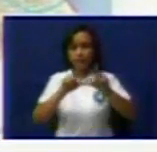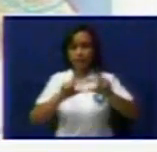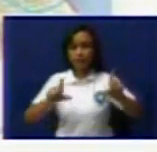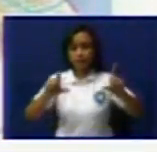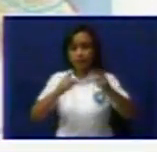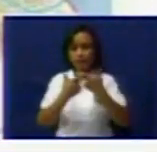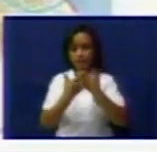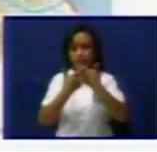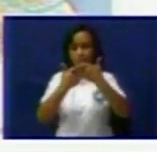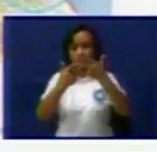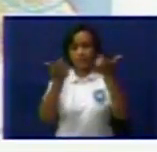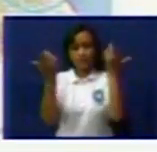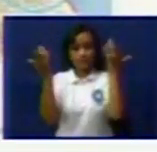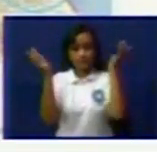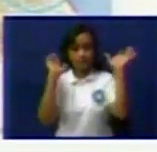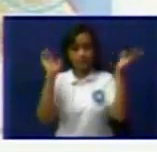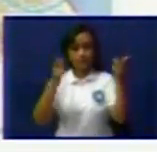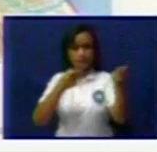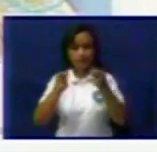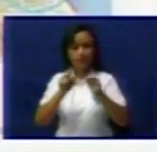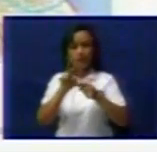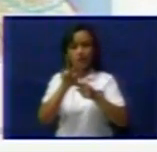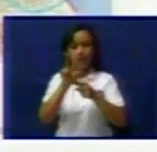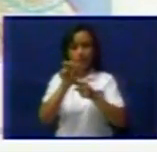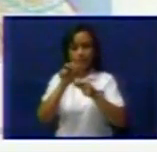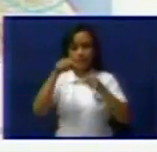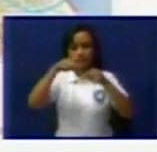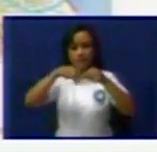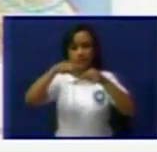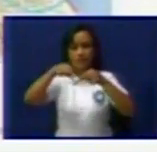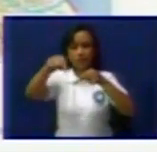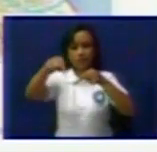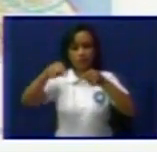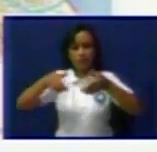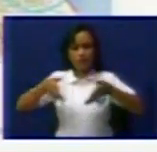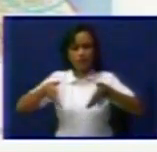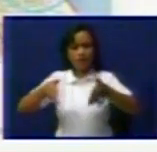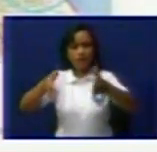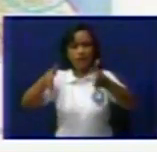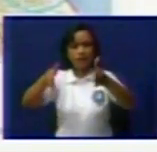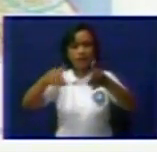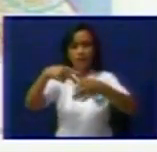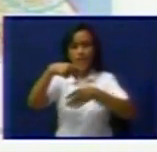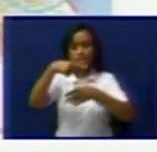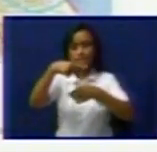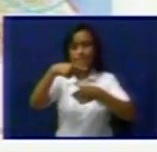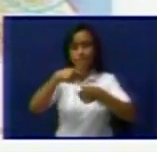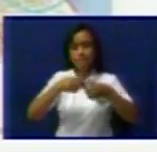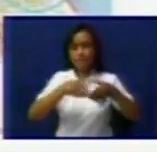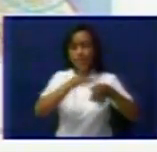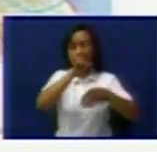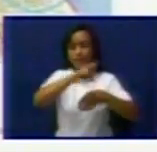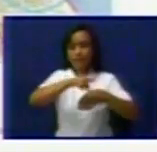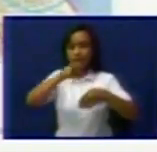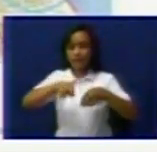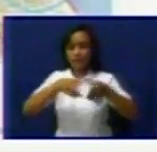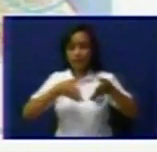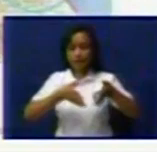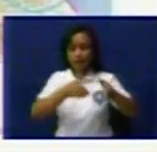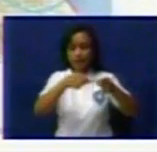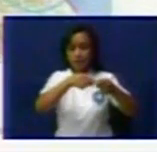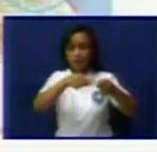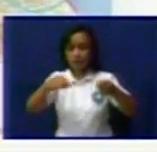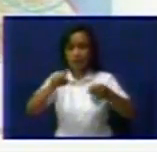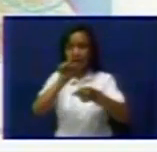La zona de libre comercio estará a 20 kilómetros de la carretera Panamericana y Rivas,